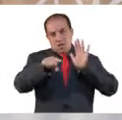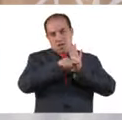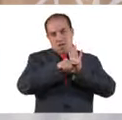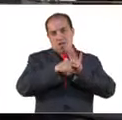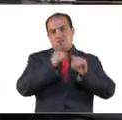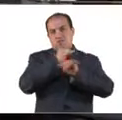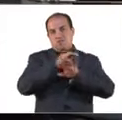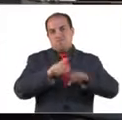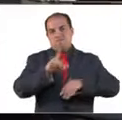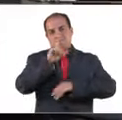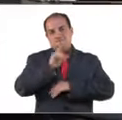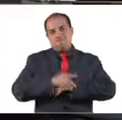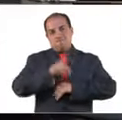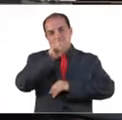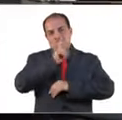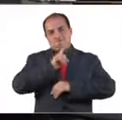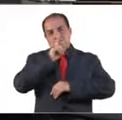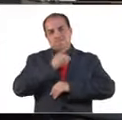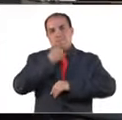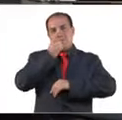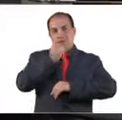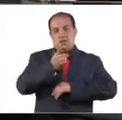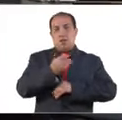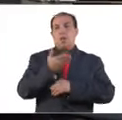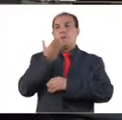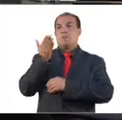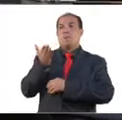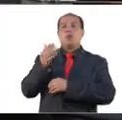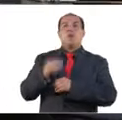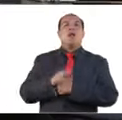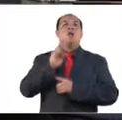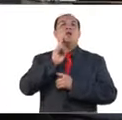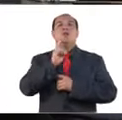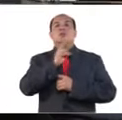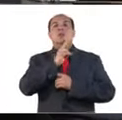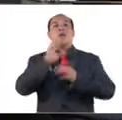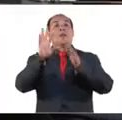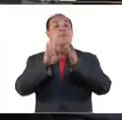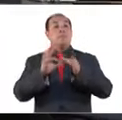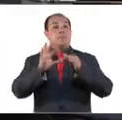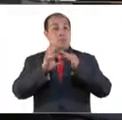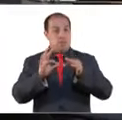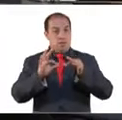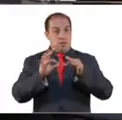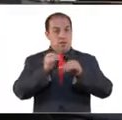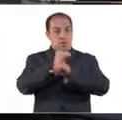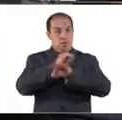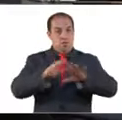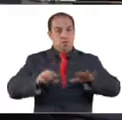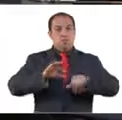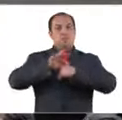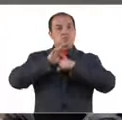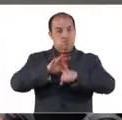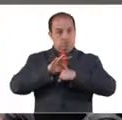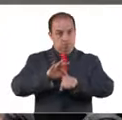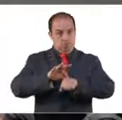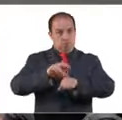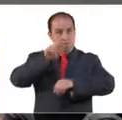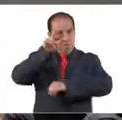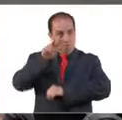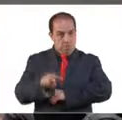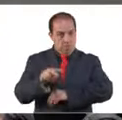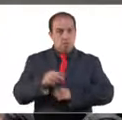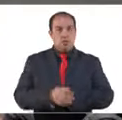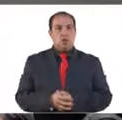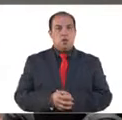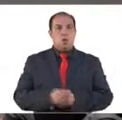información falsa, pues solicita al medio que se dé la información real, verdadera, o la